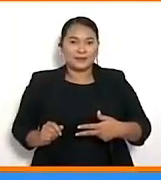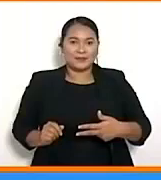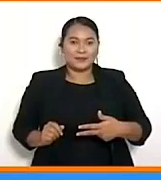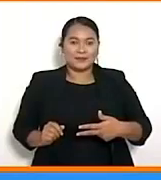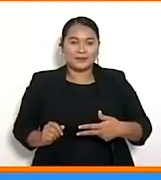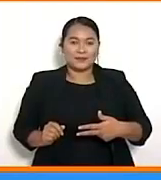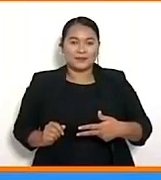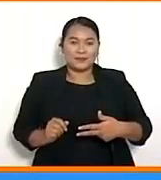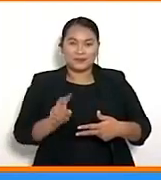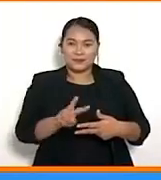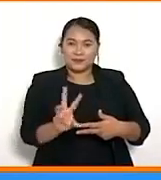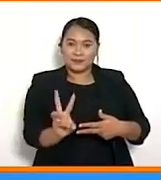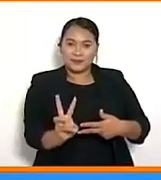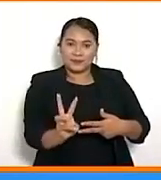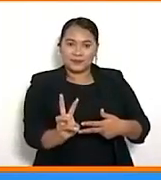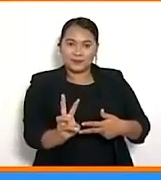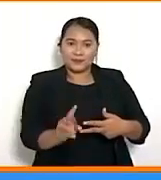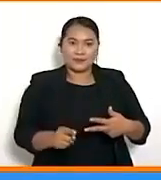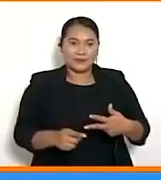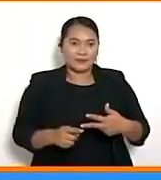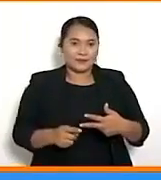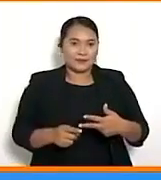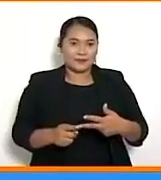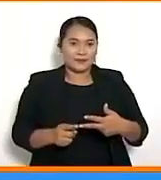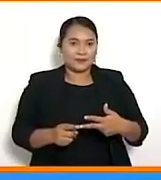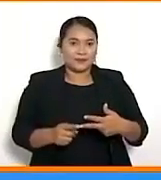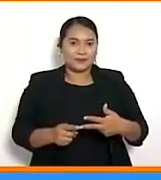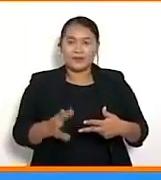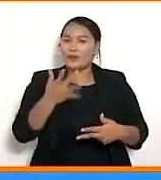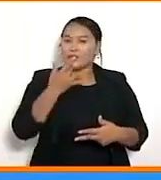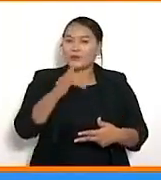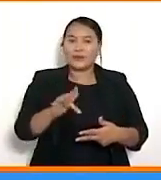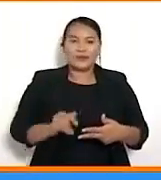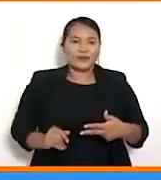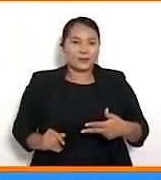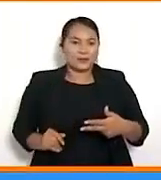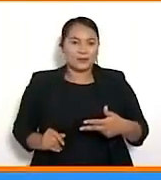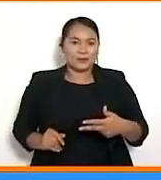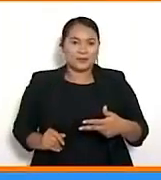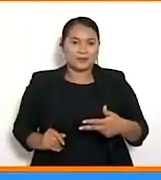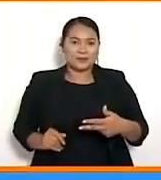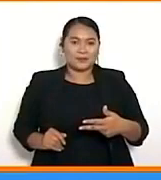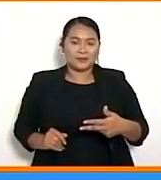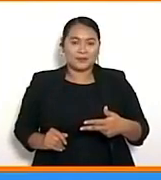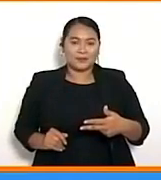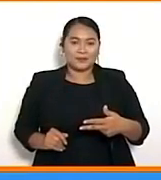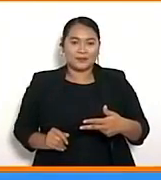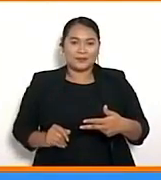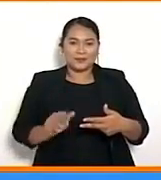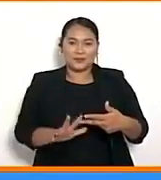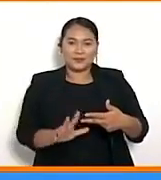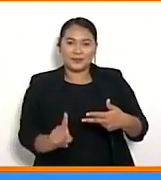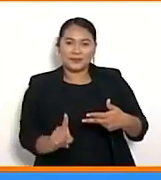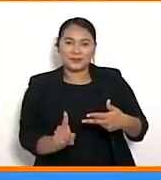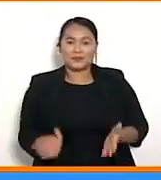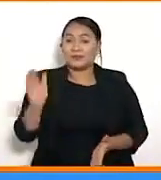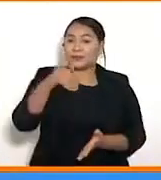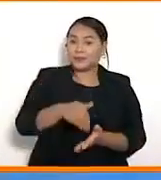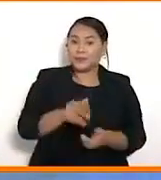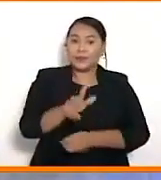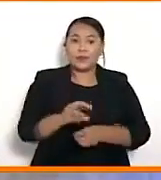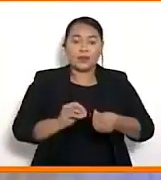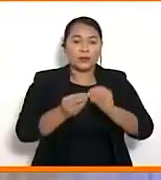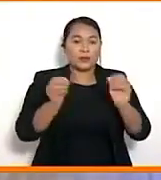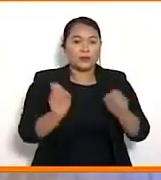el 26. Tercer y decisivo número ganador, mucha suerte, y este es el 51. Con mucho gusto reitero los